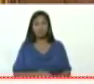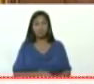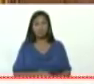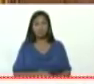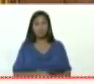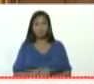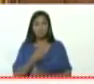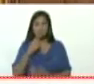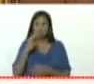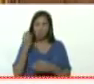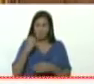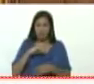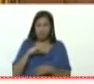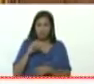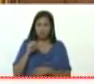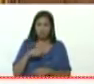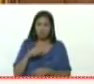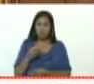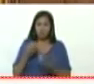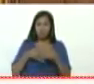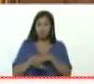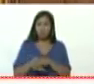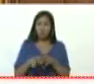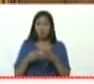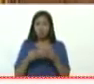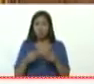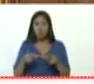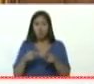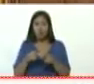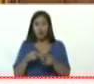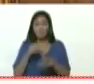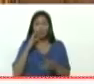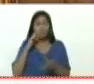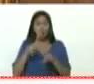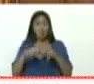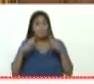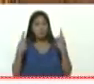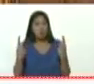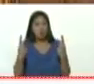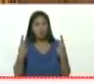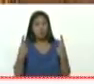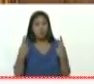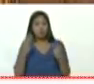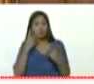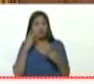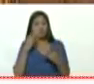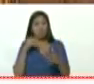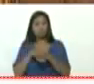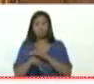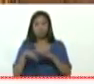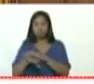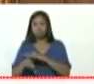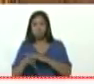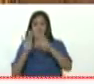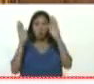Digo más, ya inclusive los medios impresos ya no están imprimiendo en el